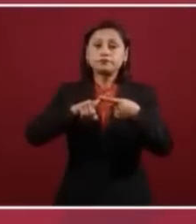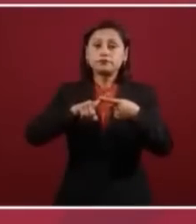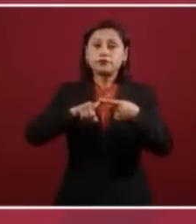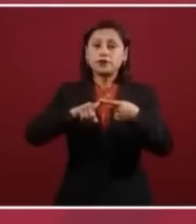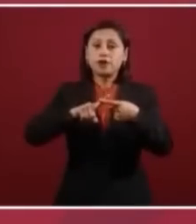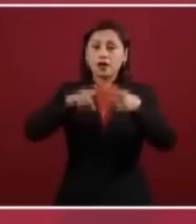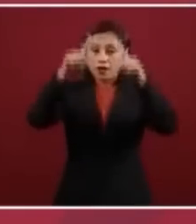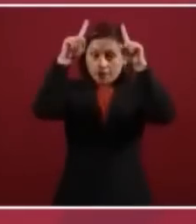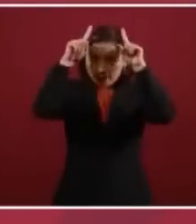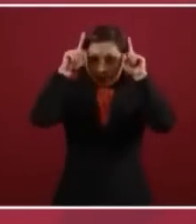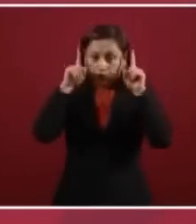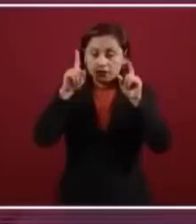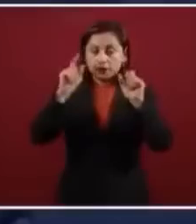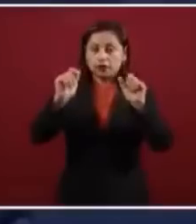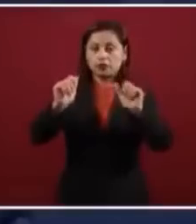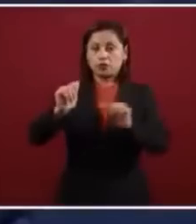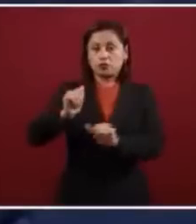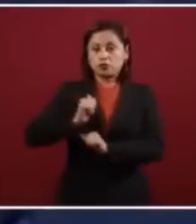está